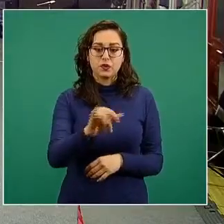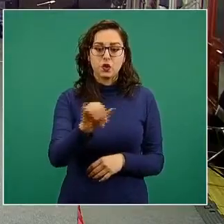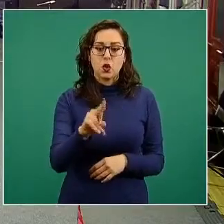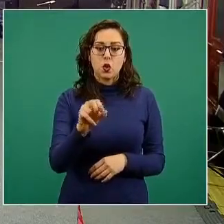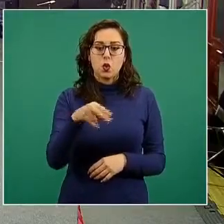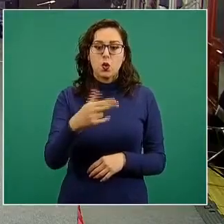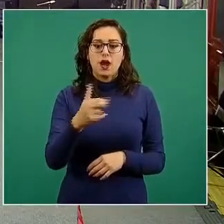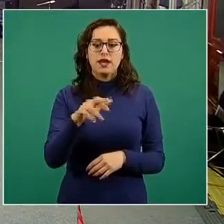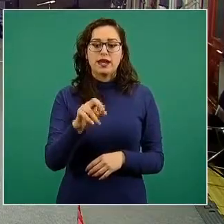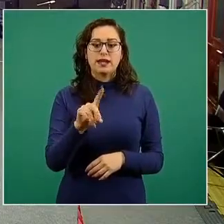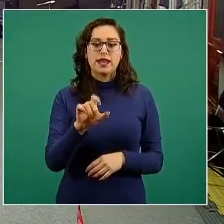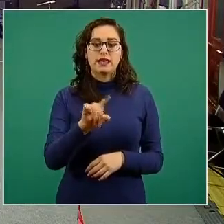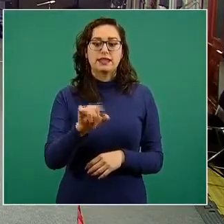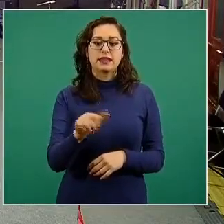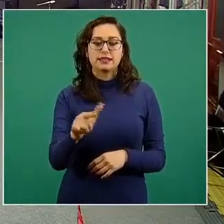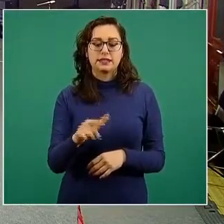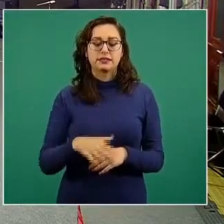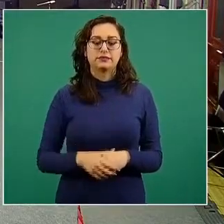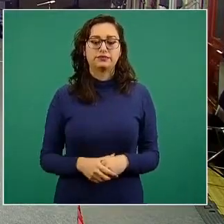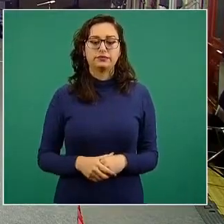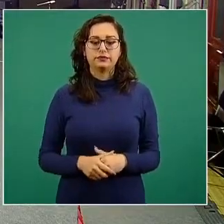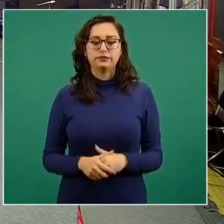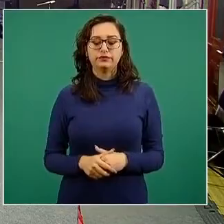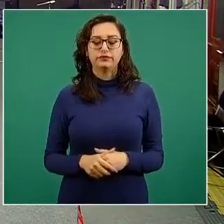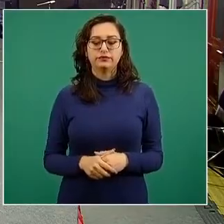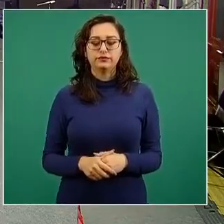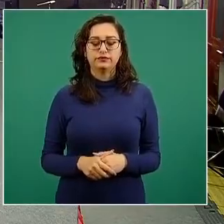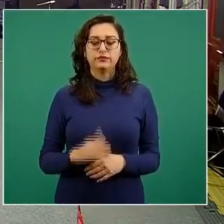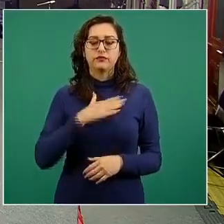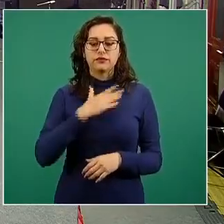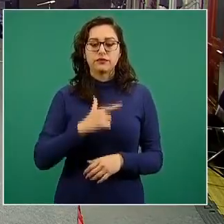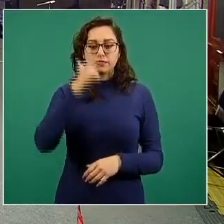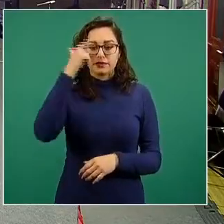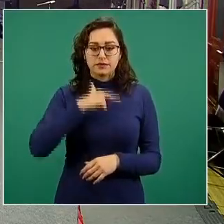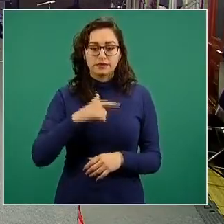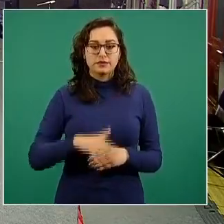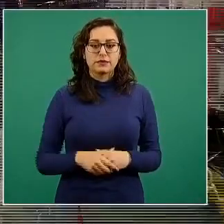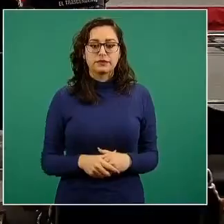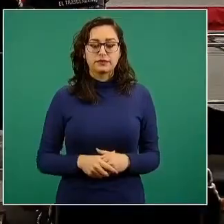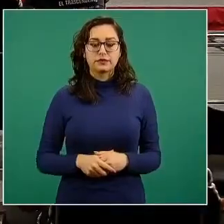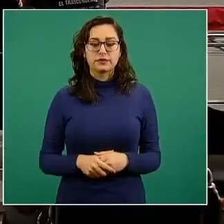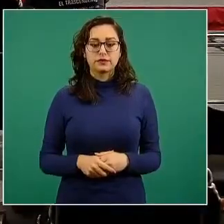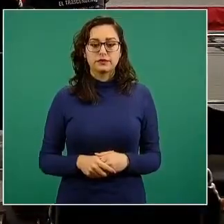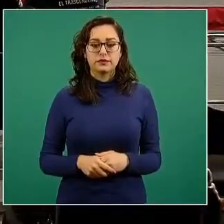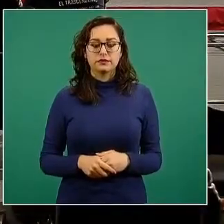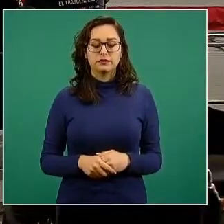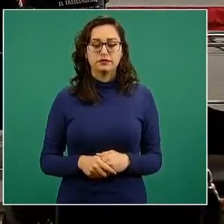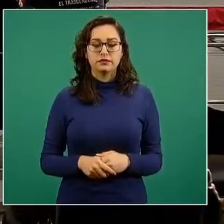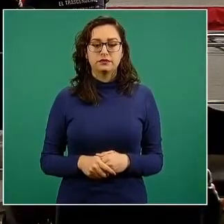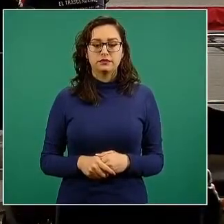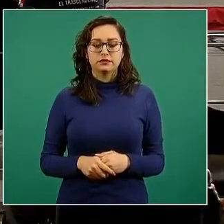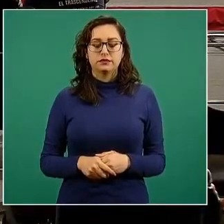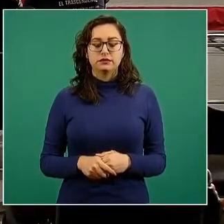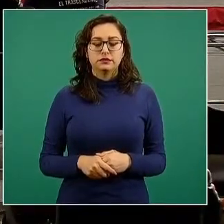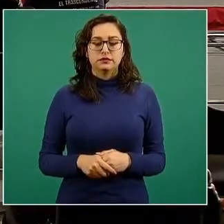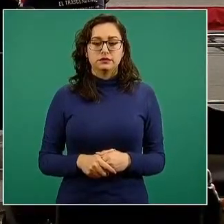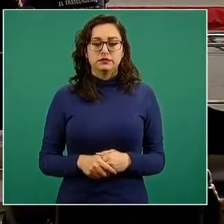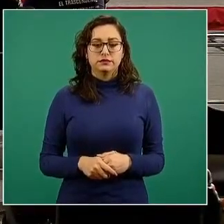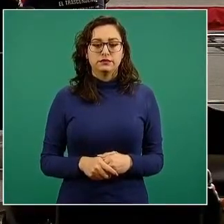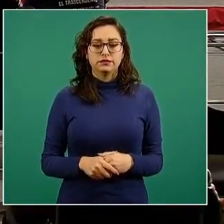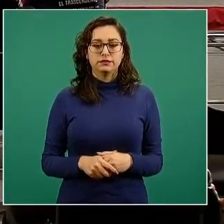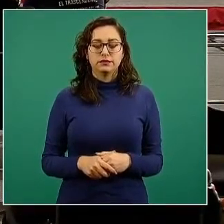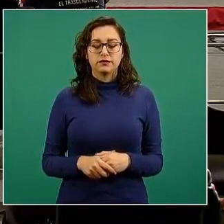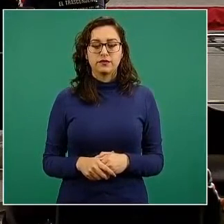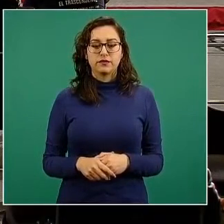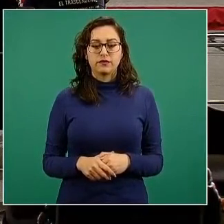Gracias. Muy buenas noches, doctor. Compañeros, muy buenas noches. son dos preguntas en una. Tiene